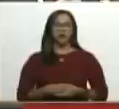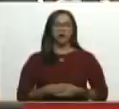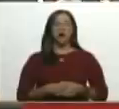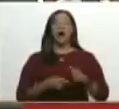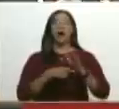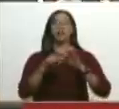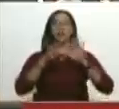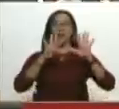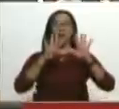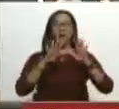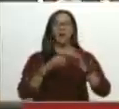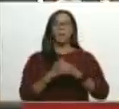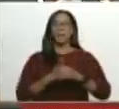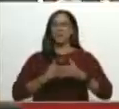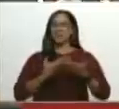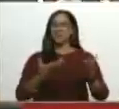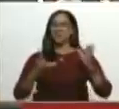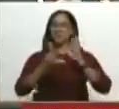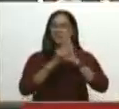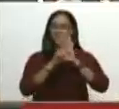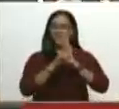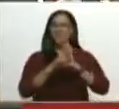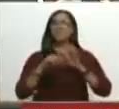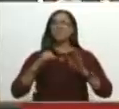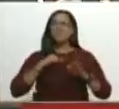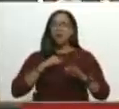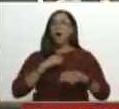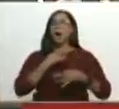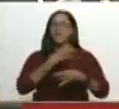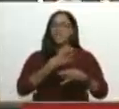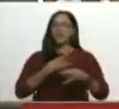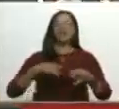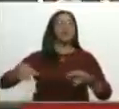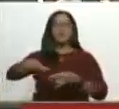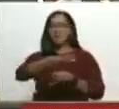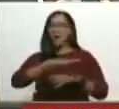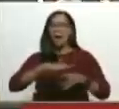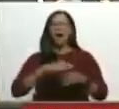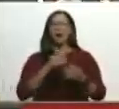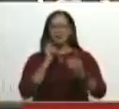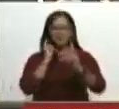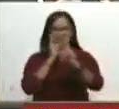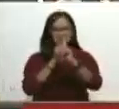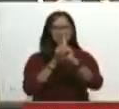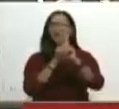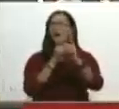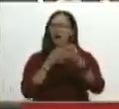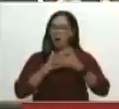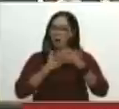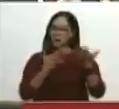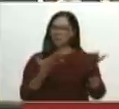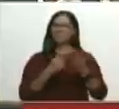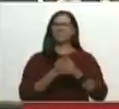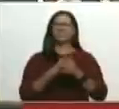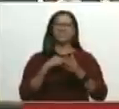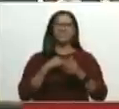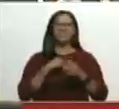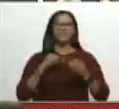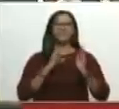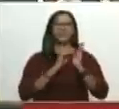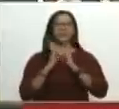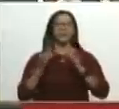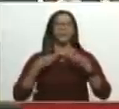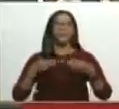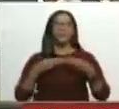Artículo 9. Las disposiciones de esta ley son de interés general. En consecuencia, sus disposiciones son de orden